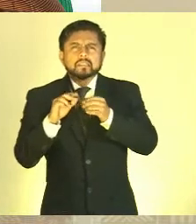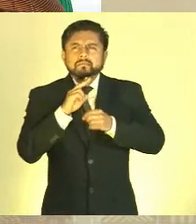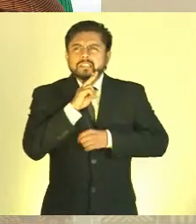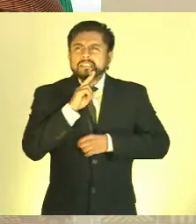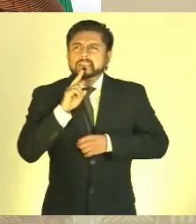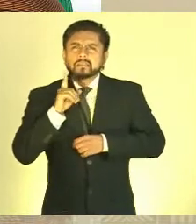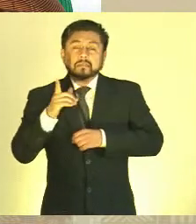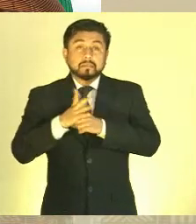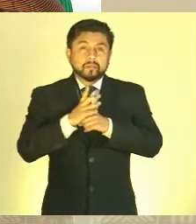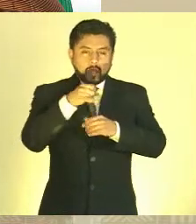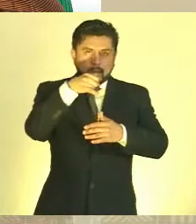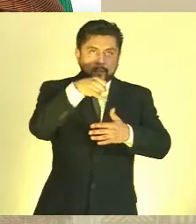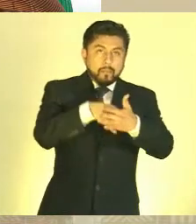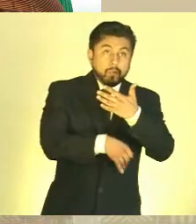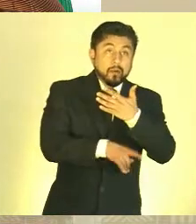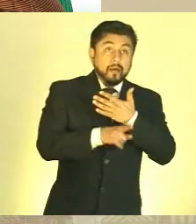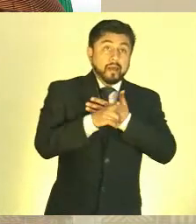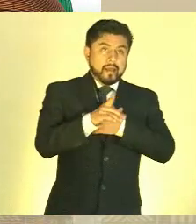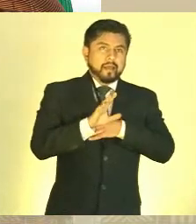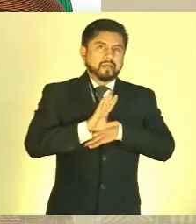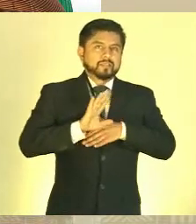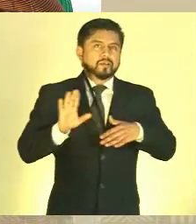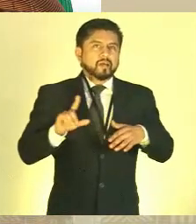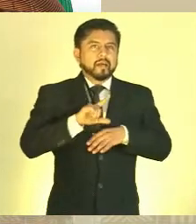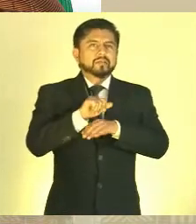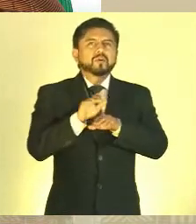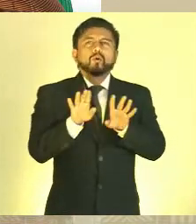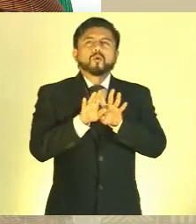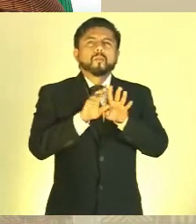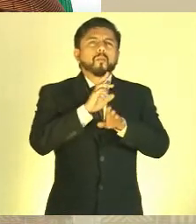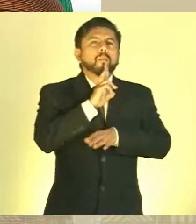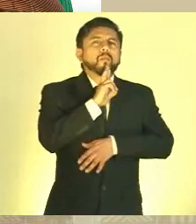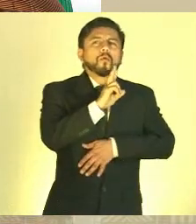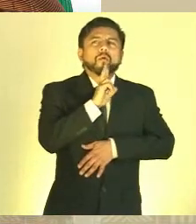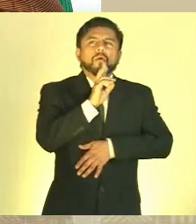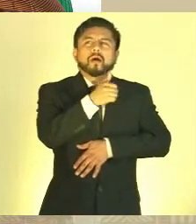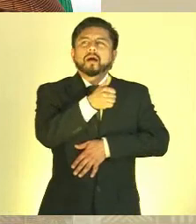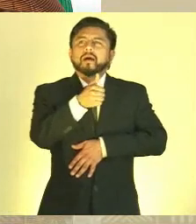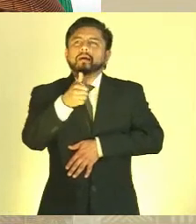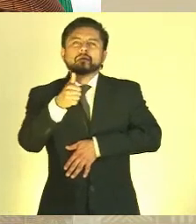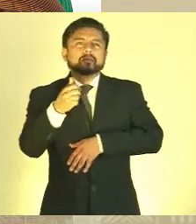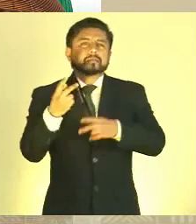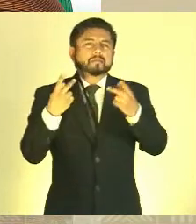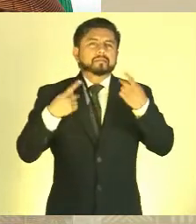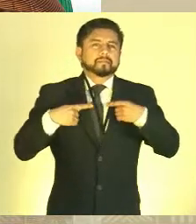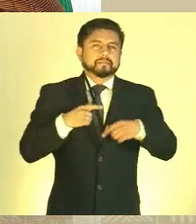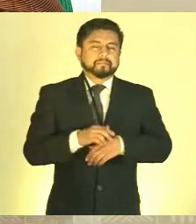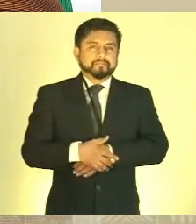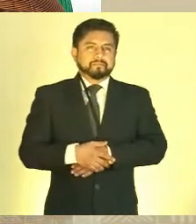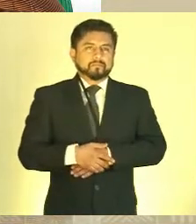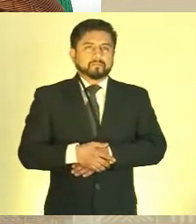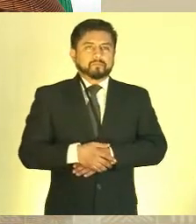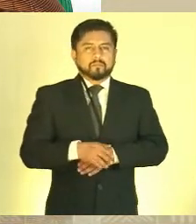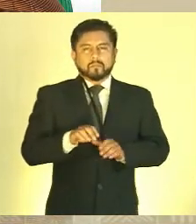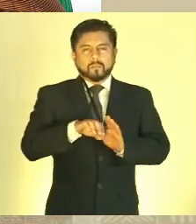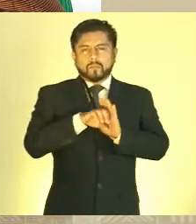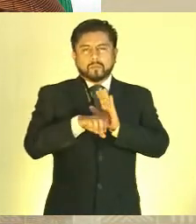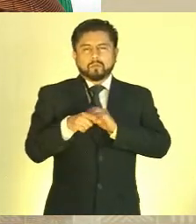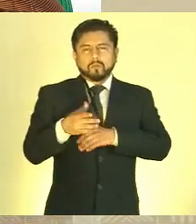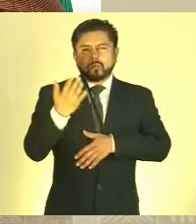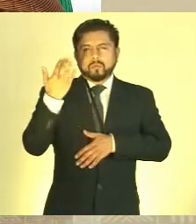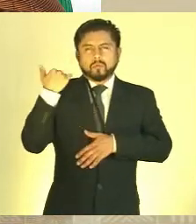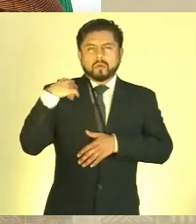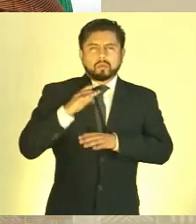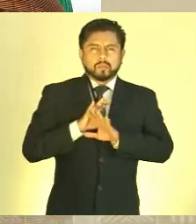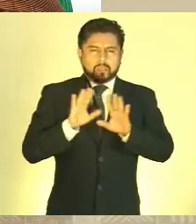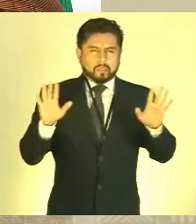profundizar algunas preguntas que todo el mundo se pone. En este caso, ¿no? Una vez terminada, la